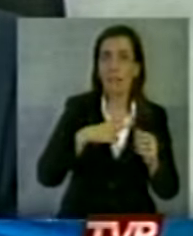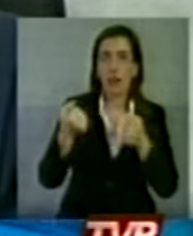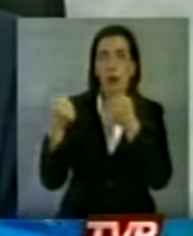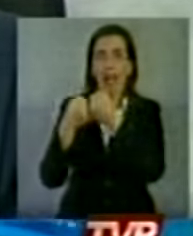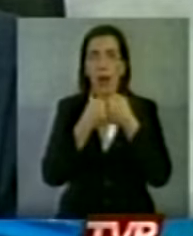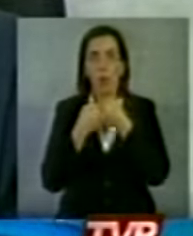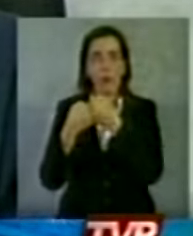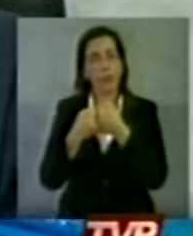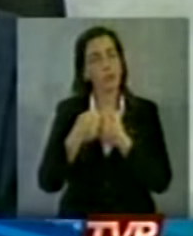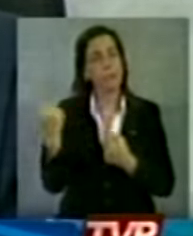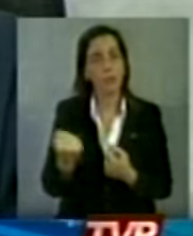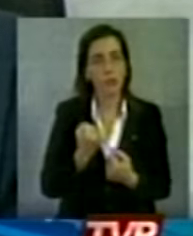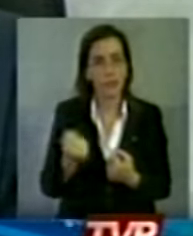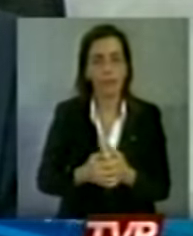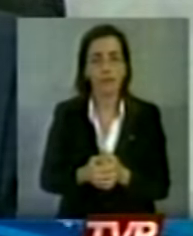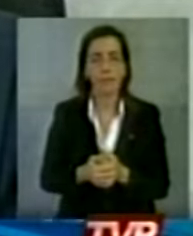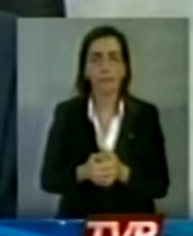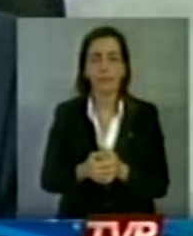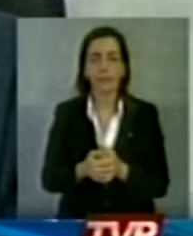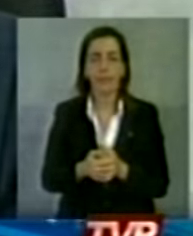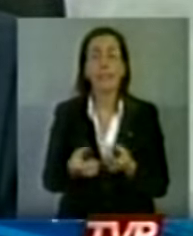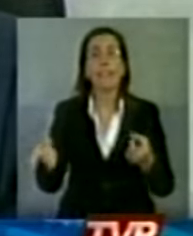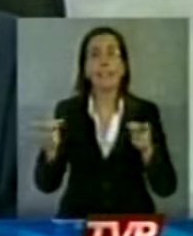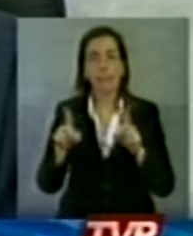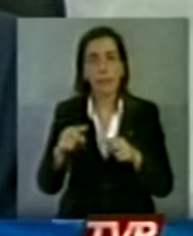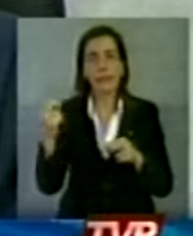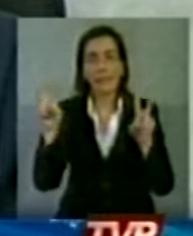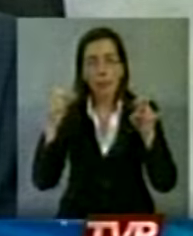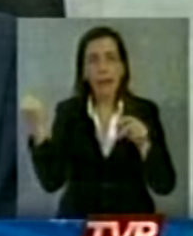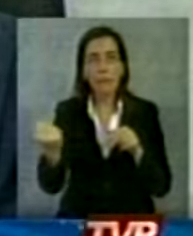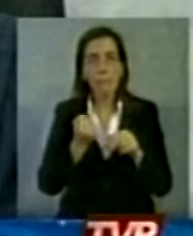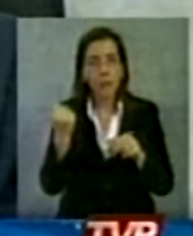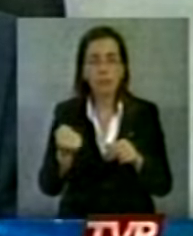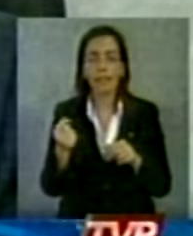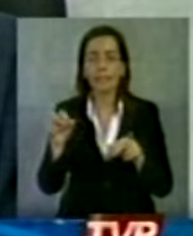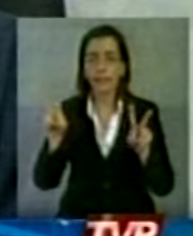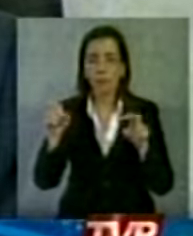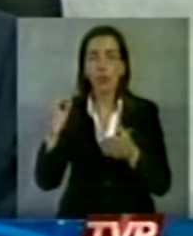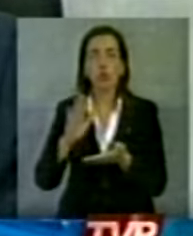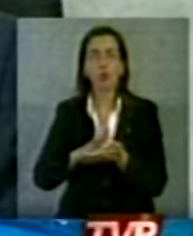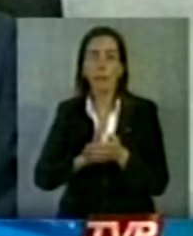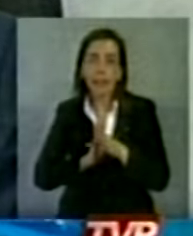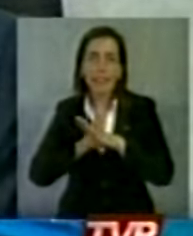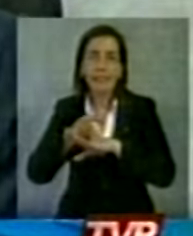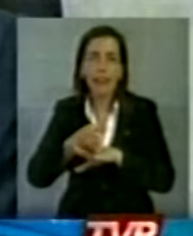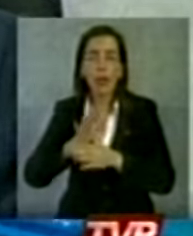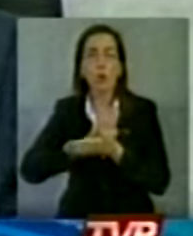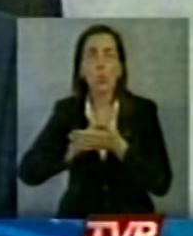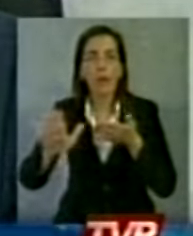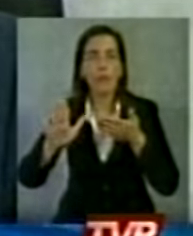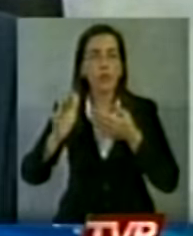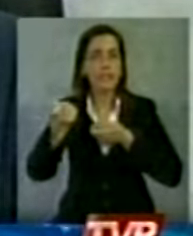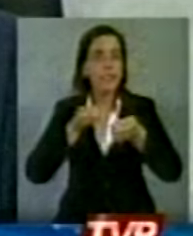Entre ellos cobran relevancia la promoción y el acompañamiento en el acceso a nuevos mercados a las